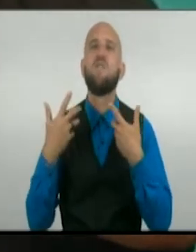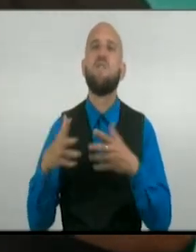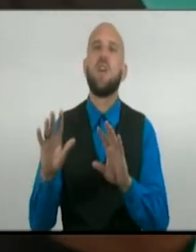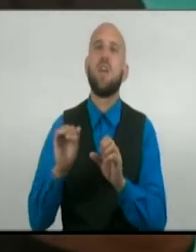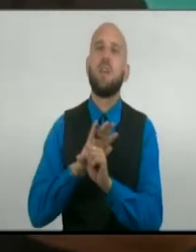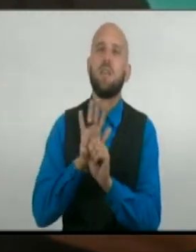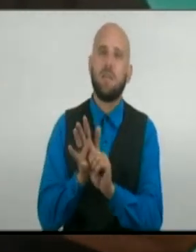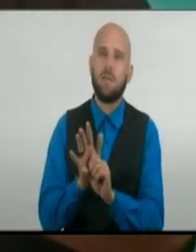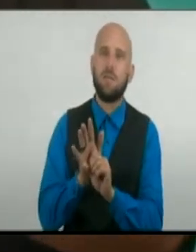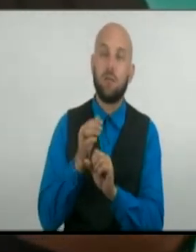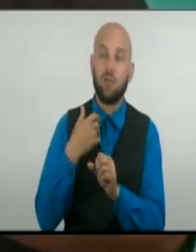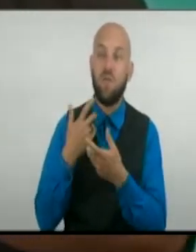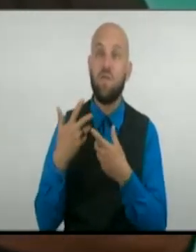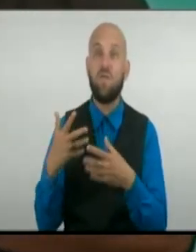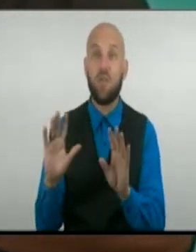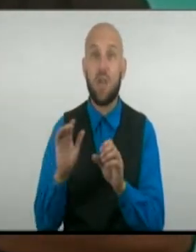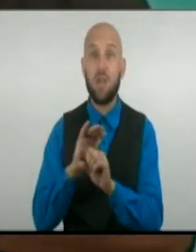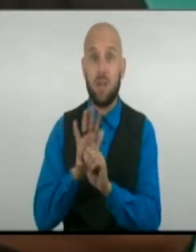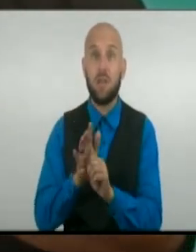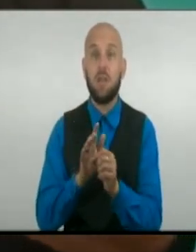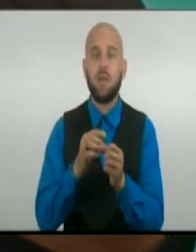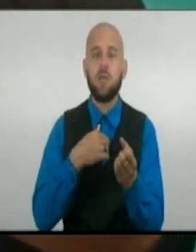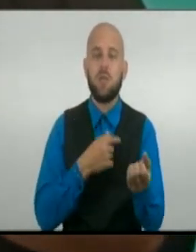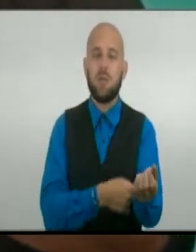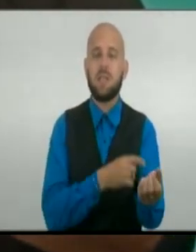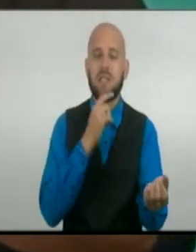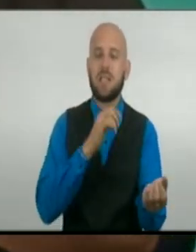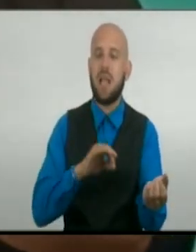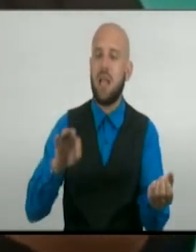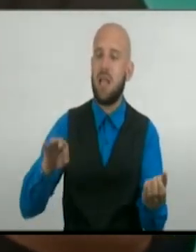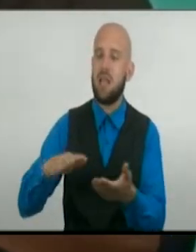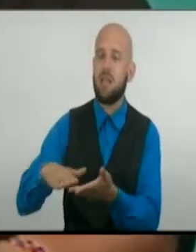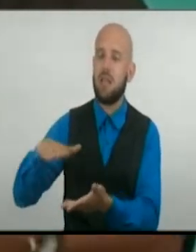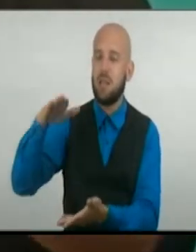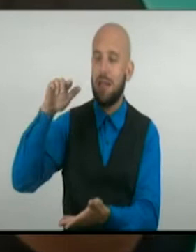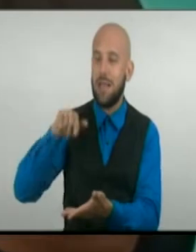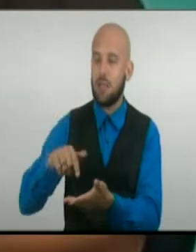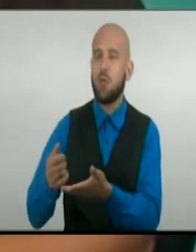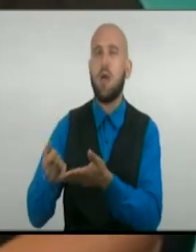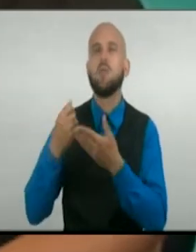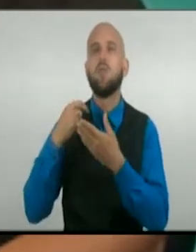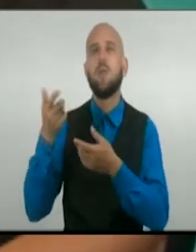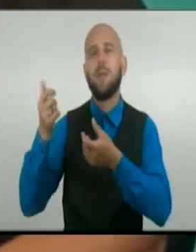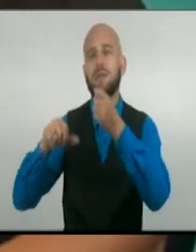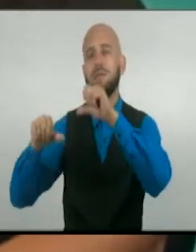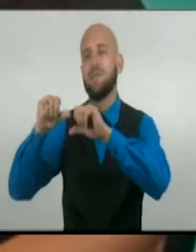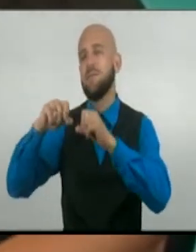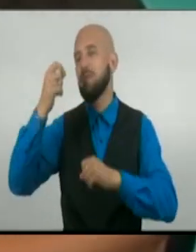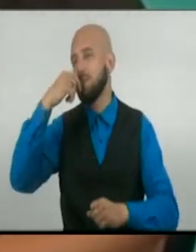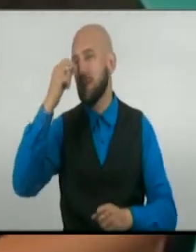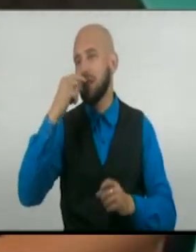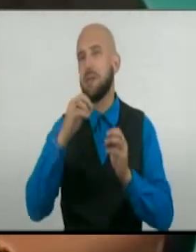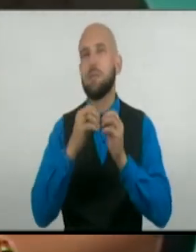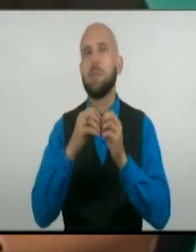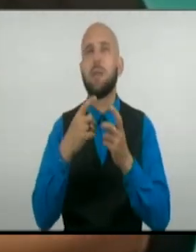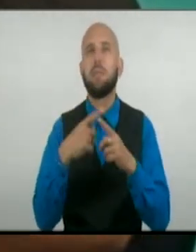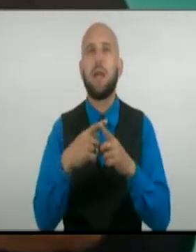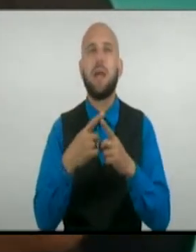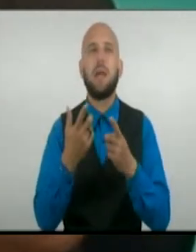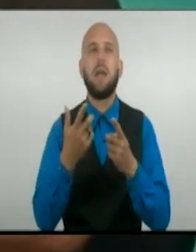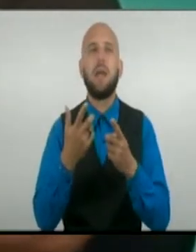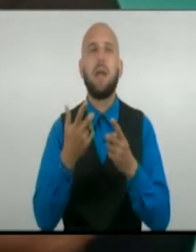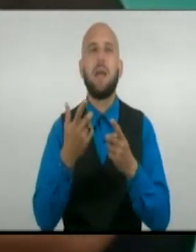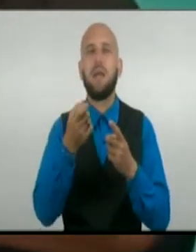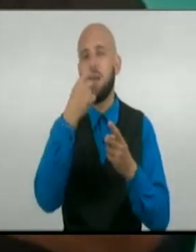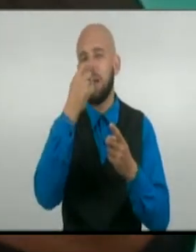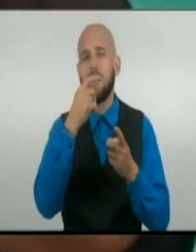que donaron porque con su sangre podían ayudar a recuperar a los otros enfermos de lakovic 19 como ha